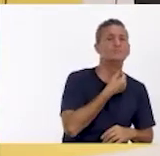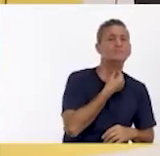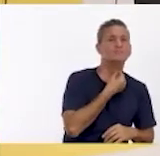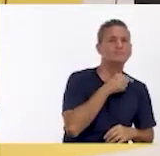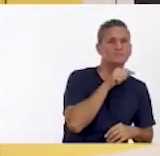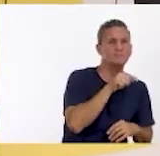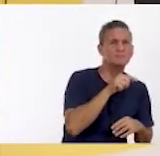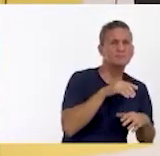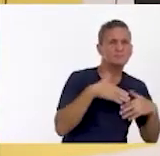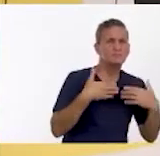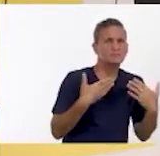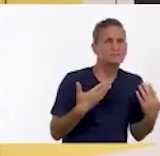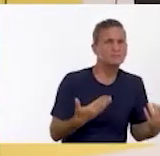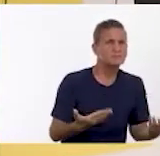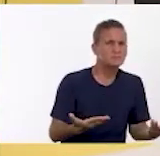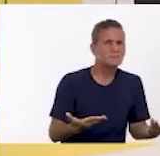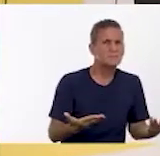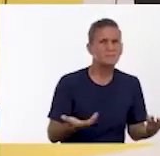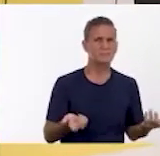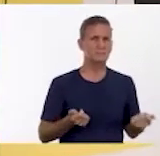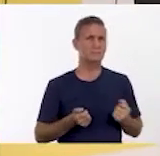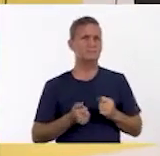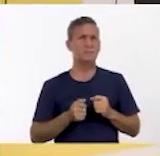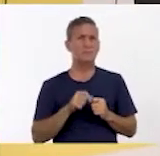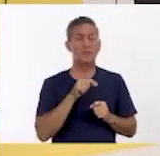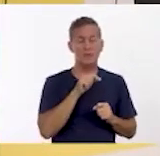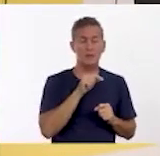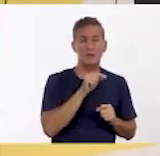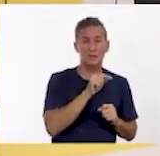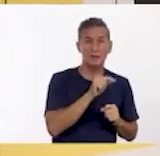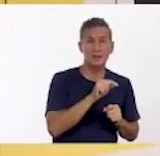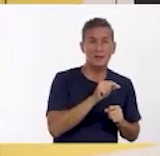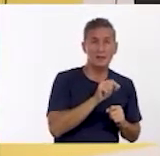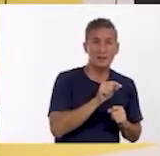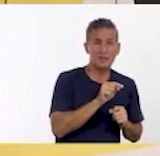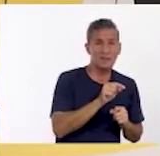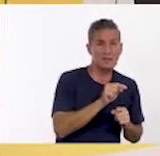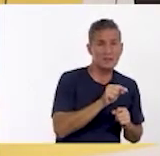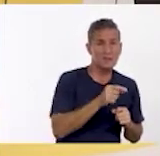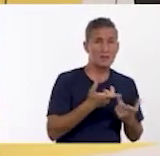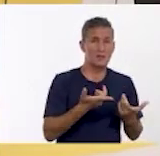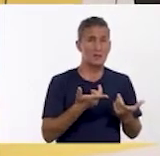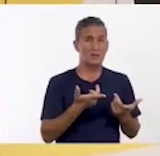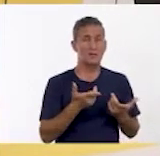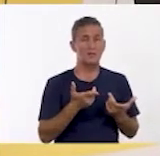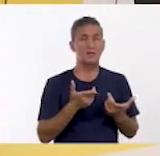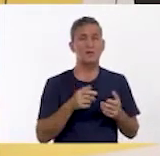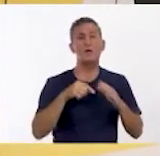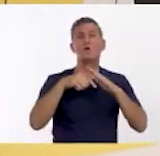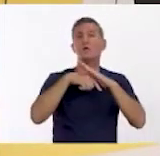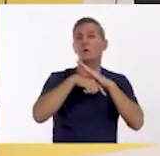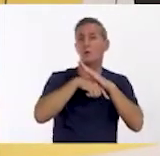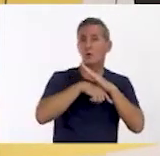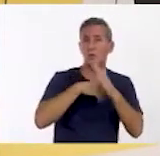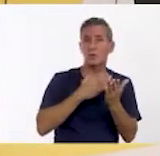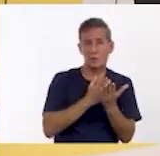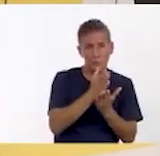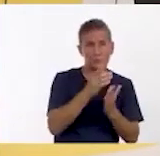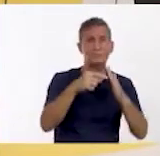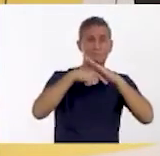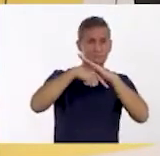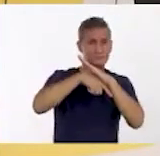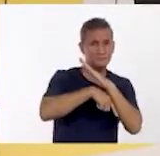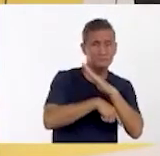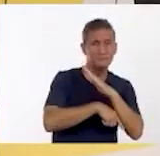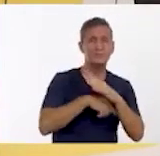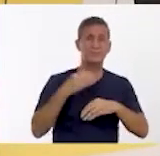referencia en estos mismos países para seguir profundizando y reafirmando la situación de ellos, que en